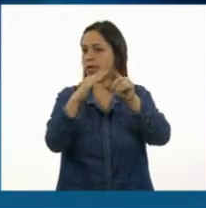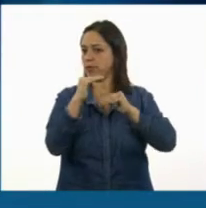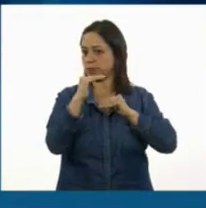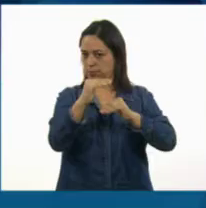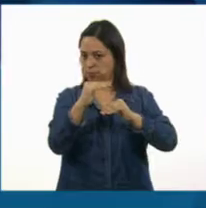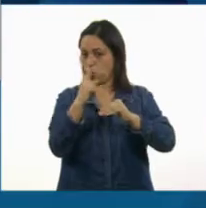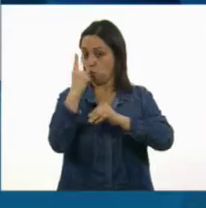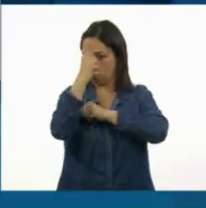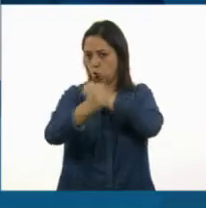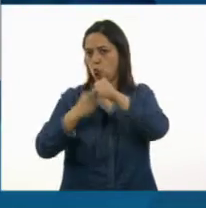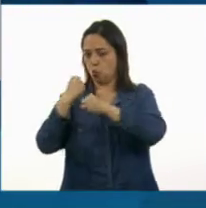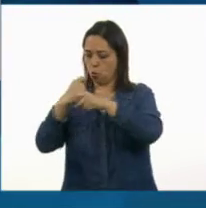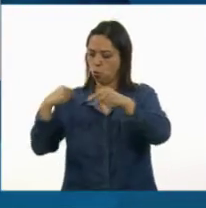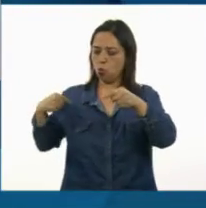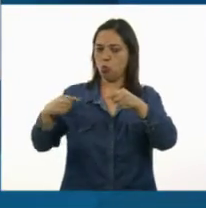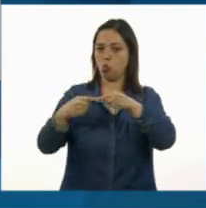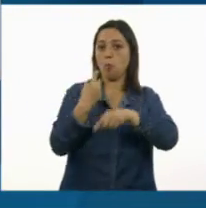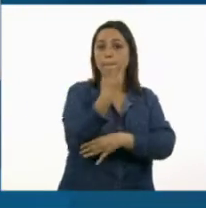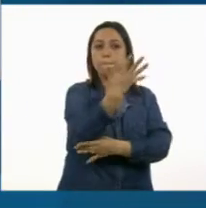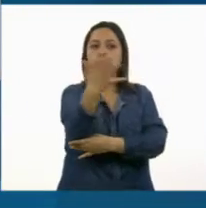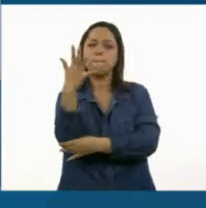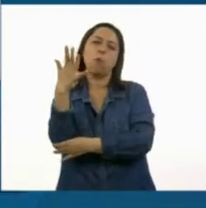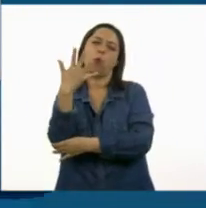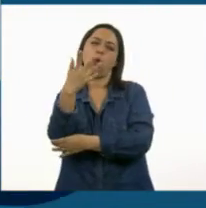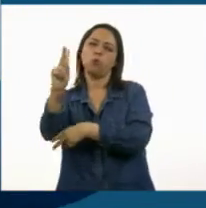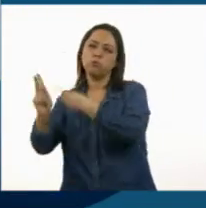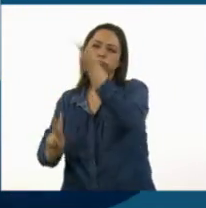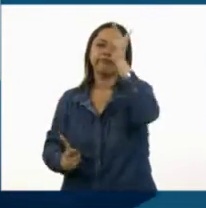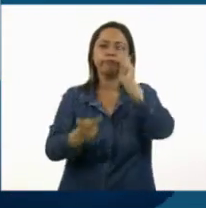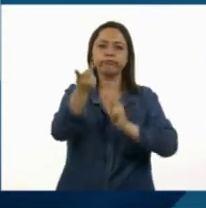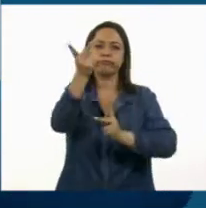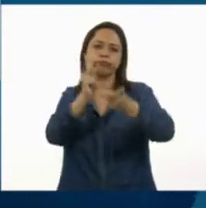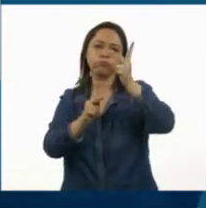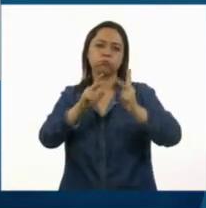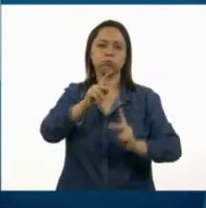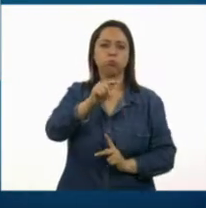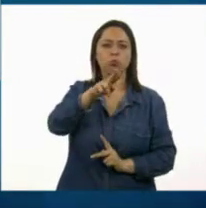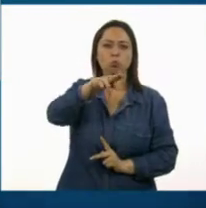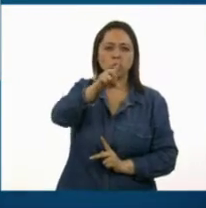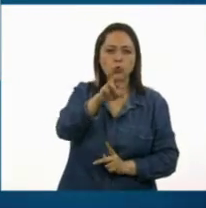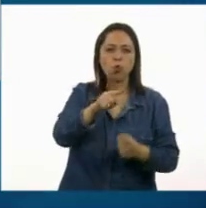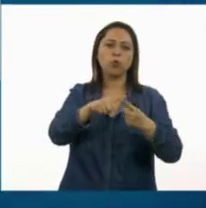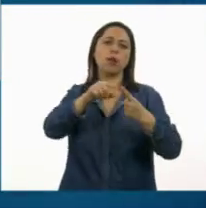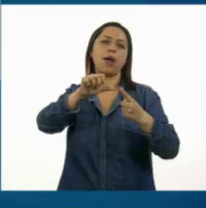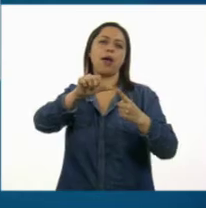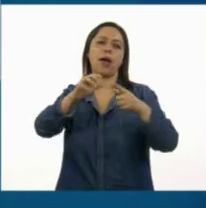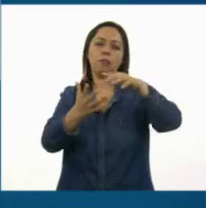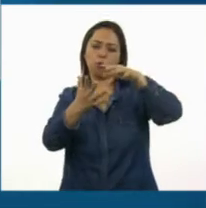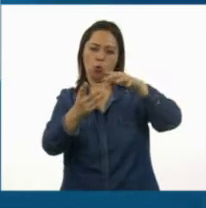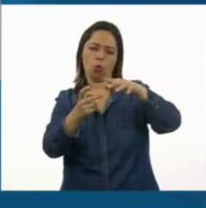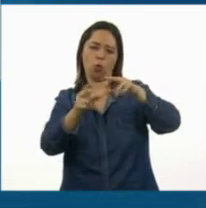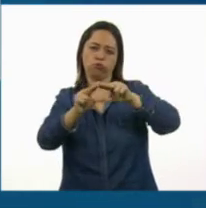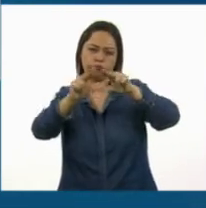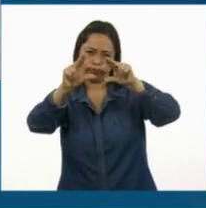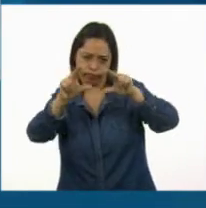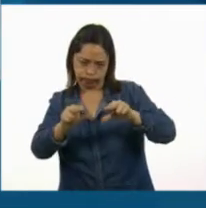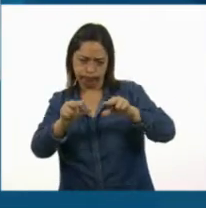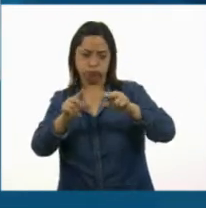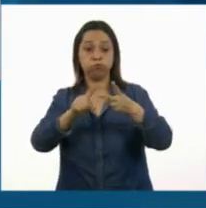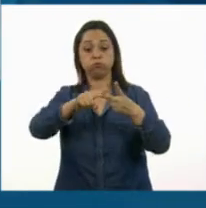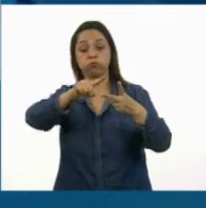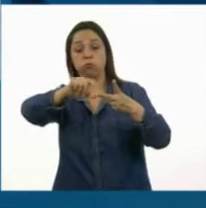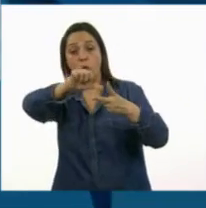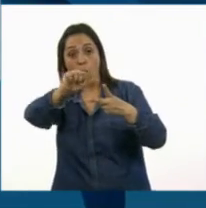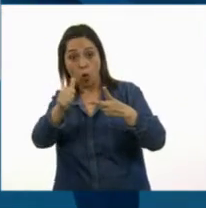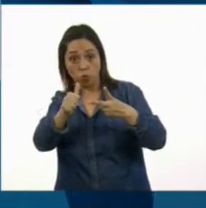todo el año. Su vegetación comprende tundra alpina y ártica. En el subgrupo ET, tundra,